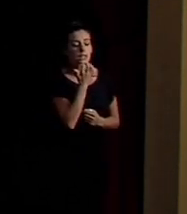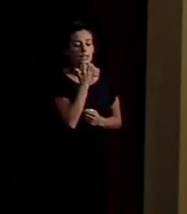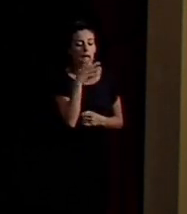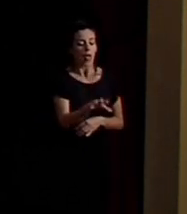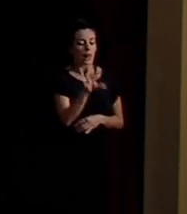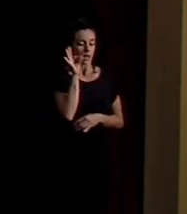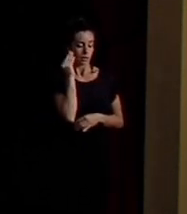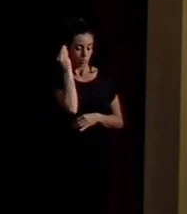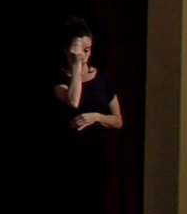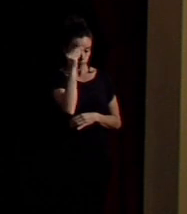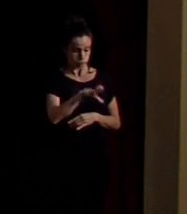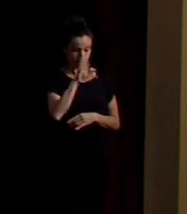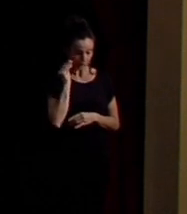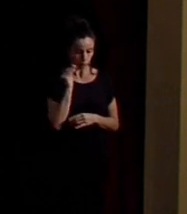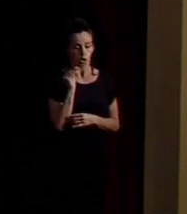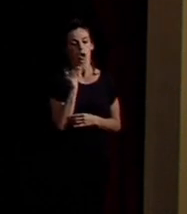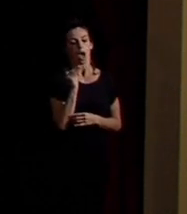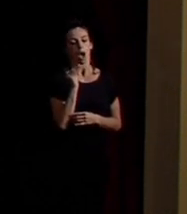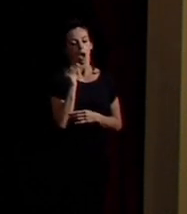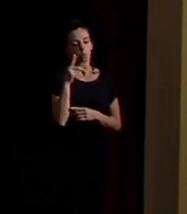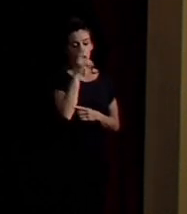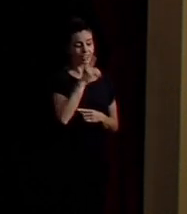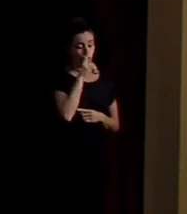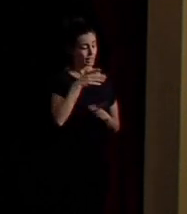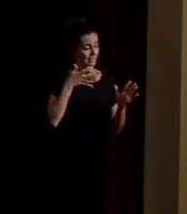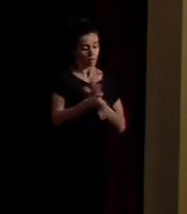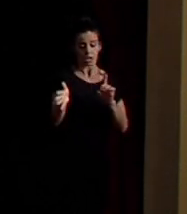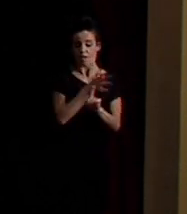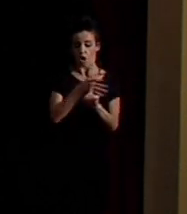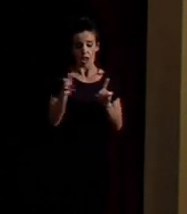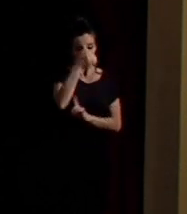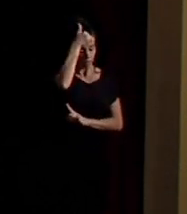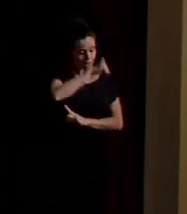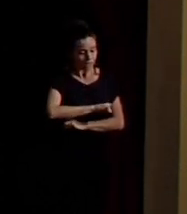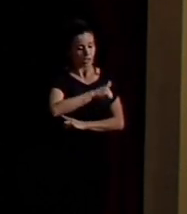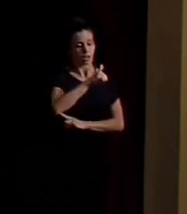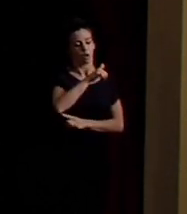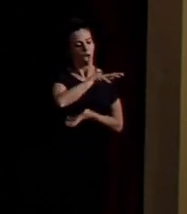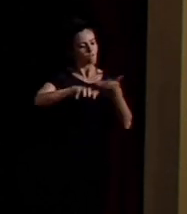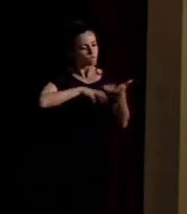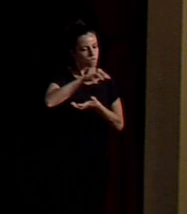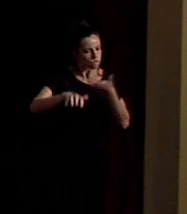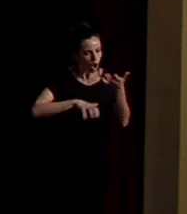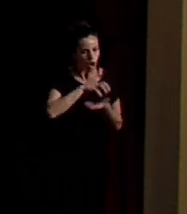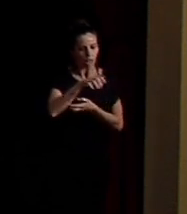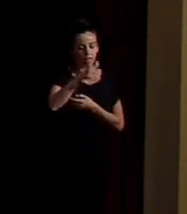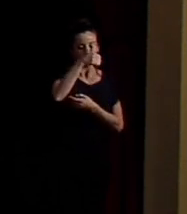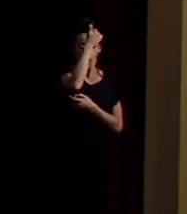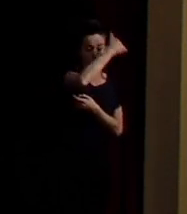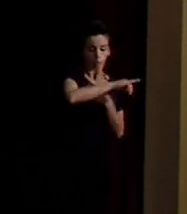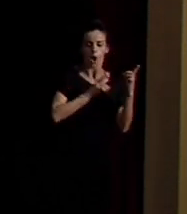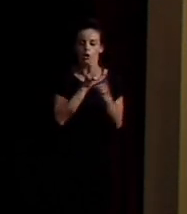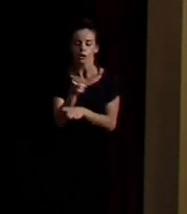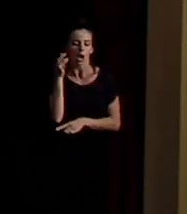la prostitución es una forma de violencia de género, una forma de violencia machista, una forma de violencia de los hombres sobre las